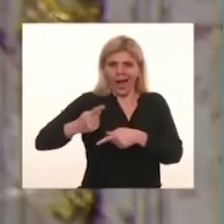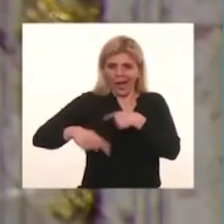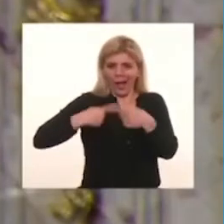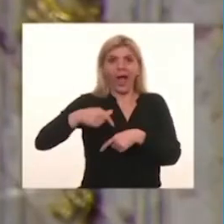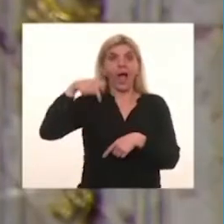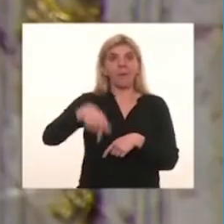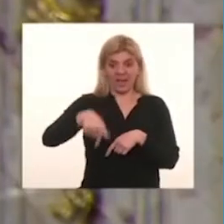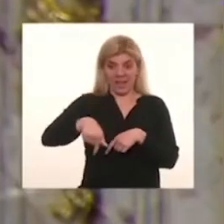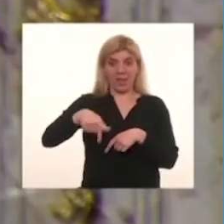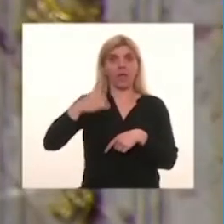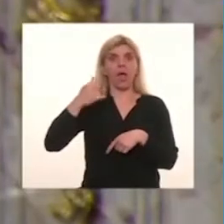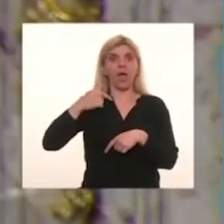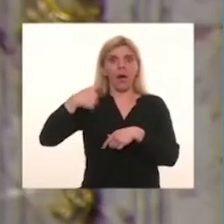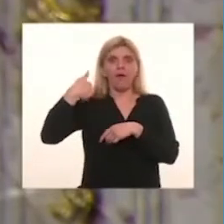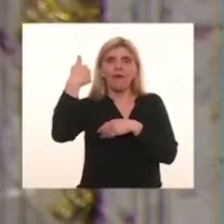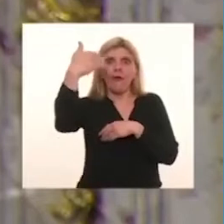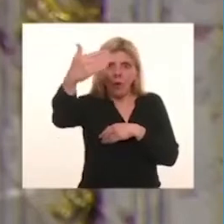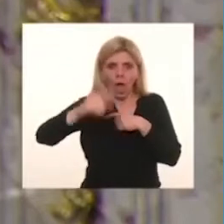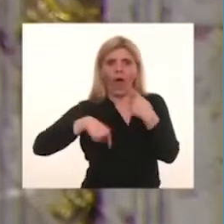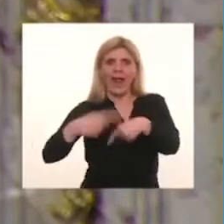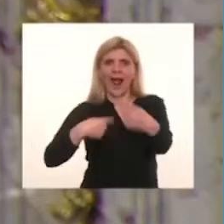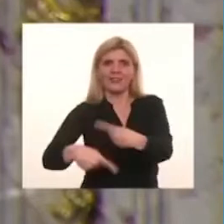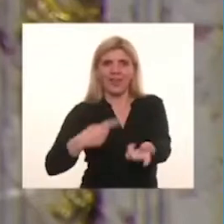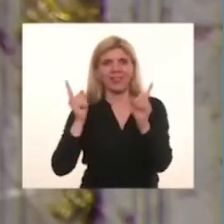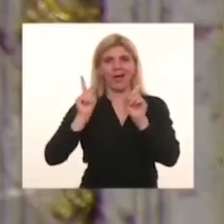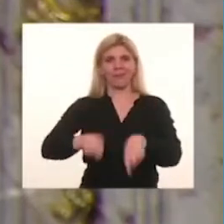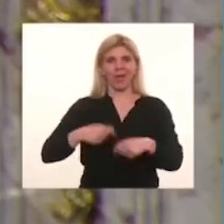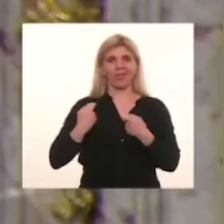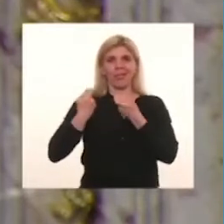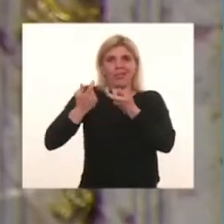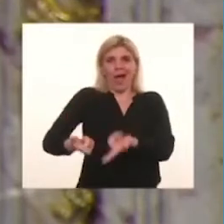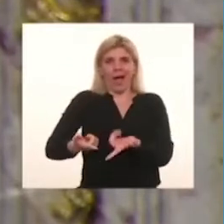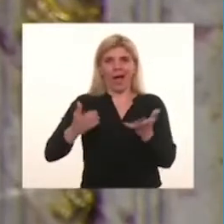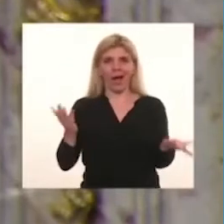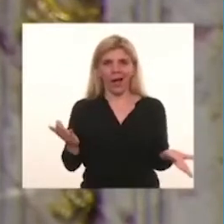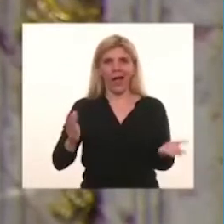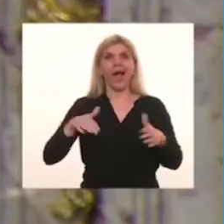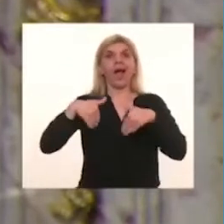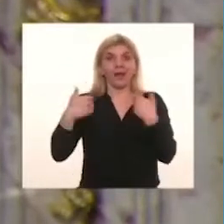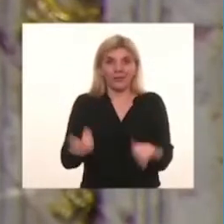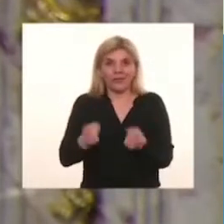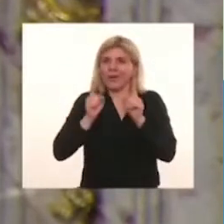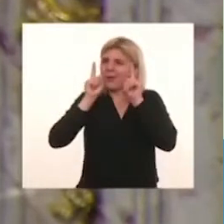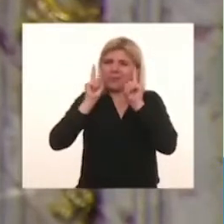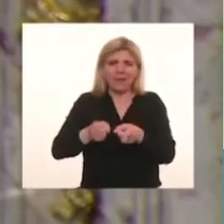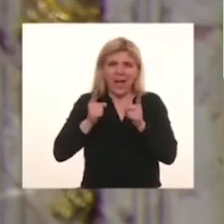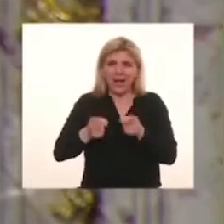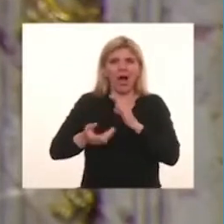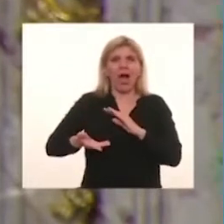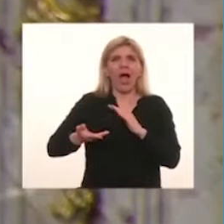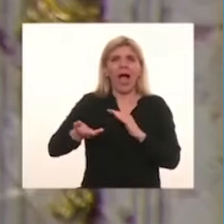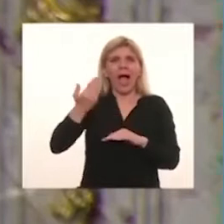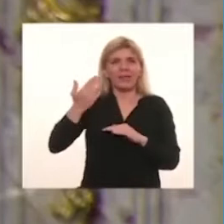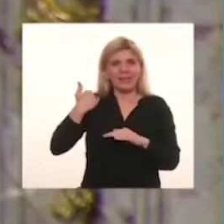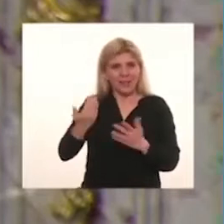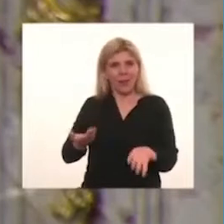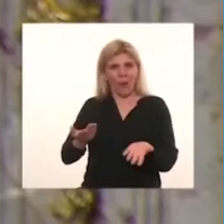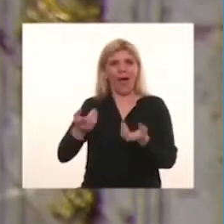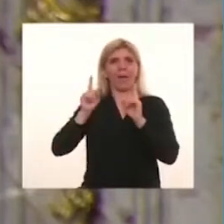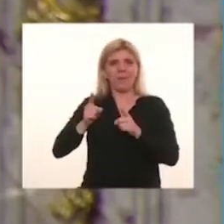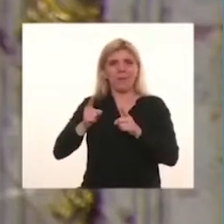Argentina faces a very dramatic challenges. The country is in deep recession.